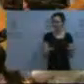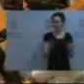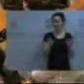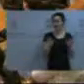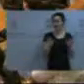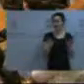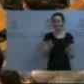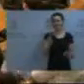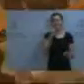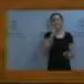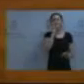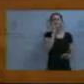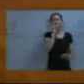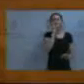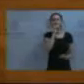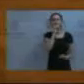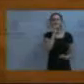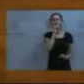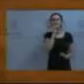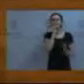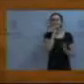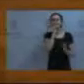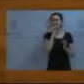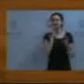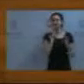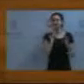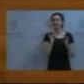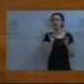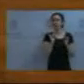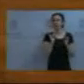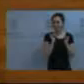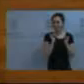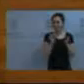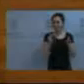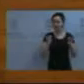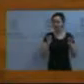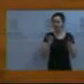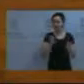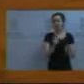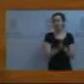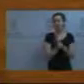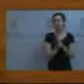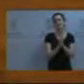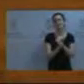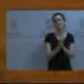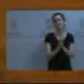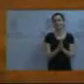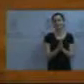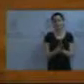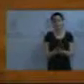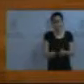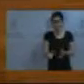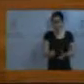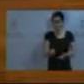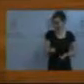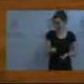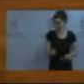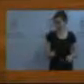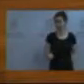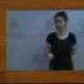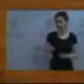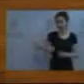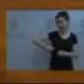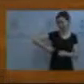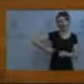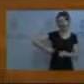cannábica, ingirieron una dosis de cannabis en una tortilla, en este caso. Una llegó en